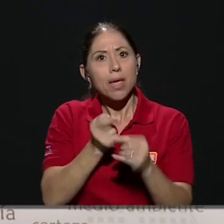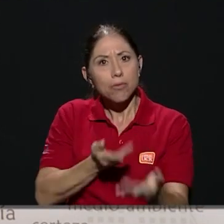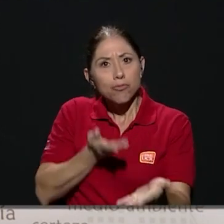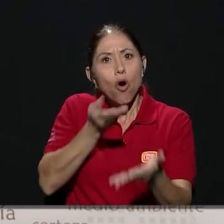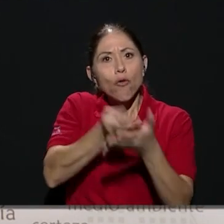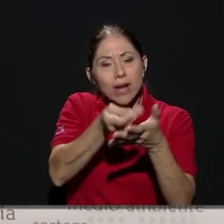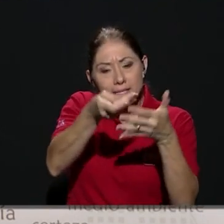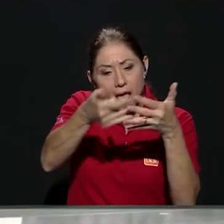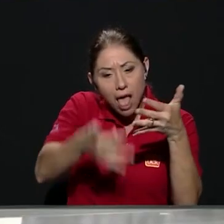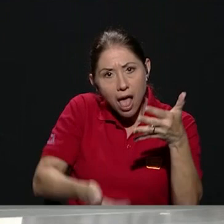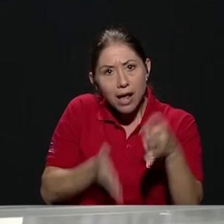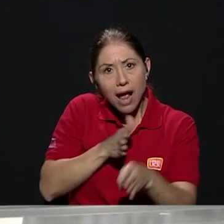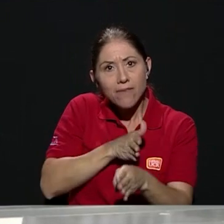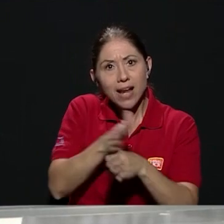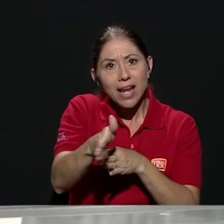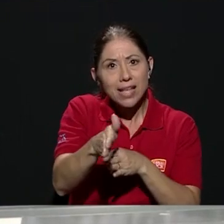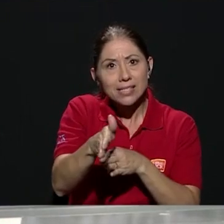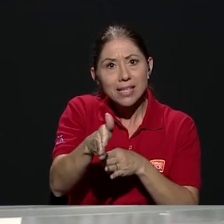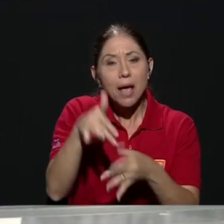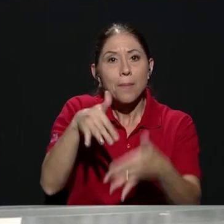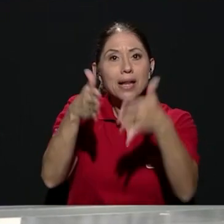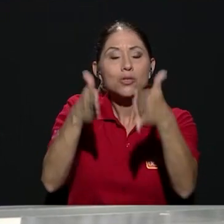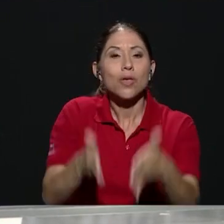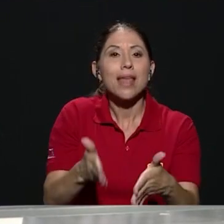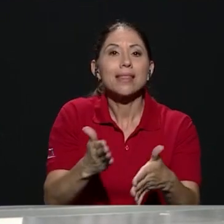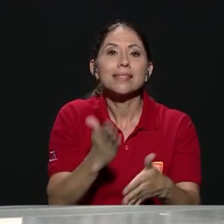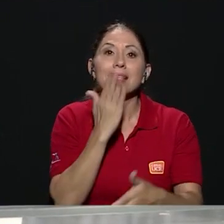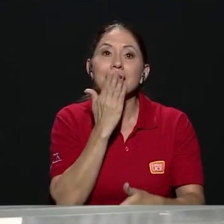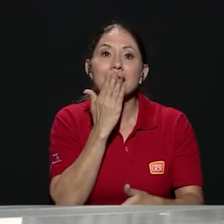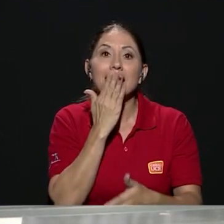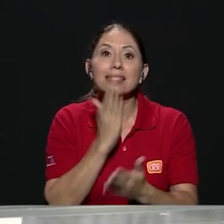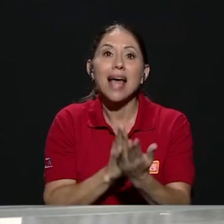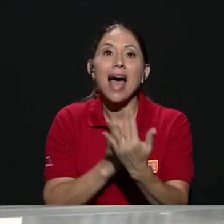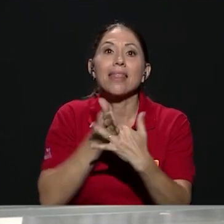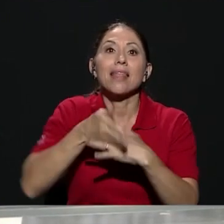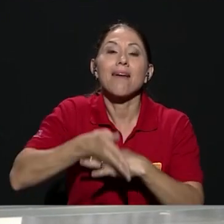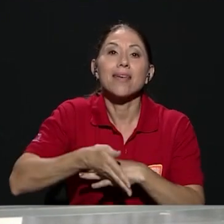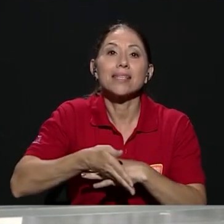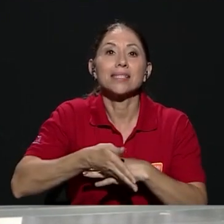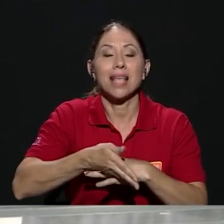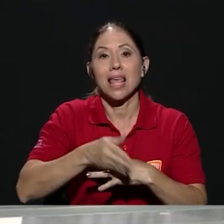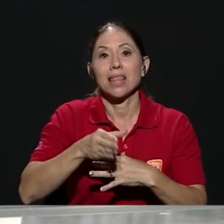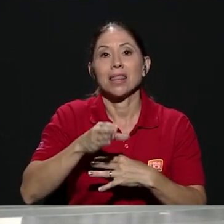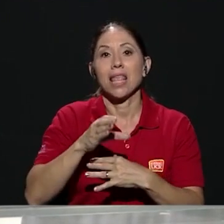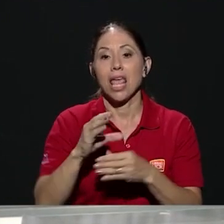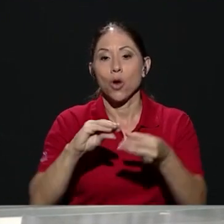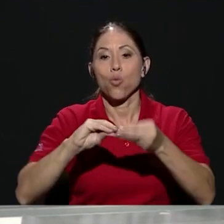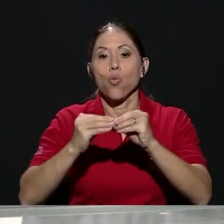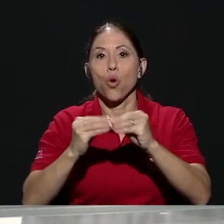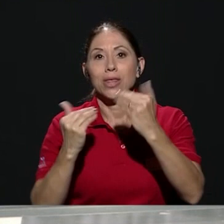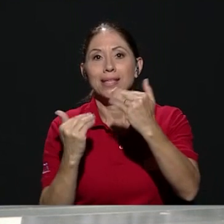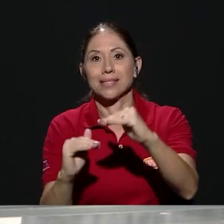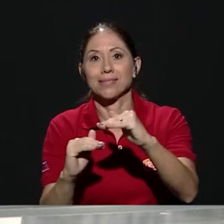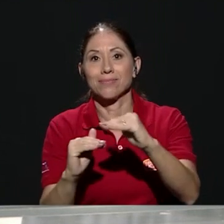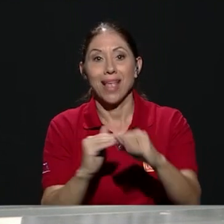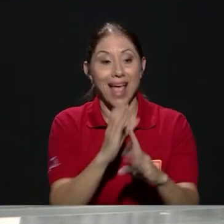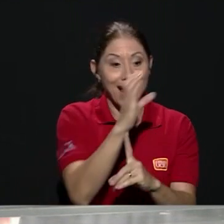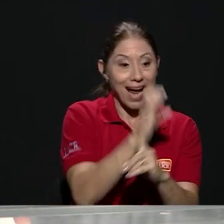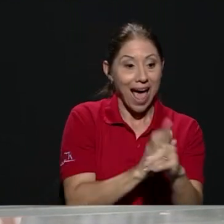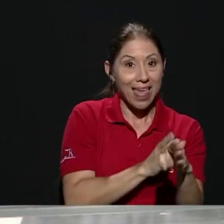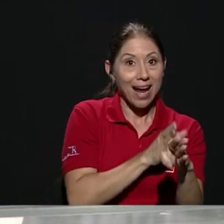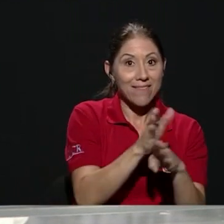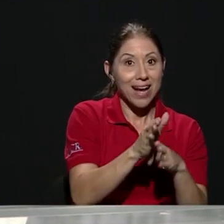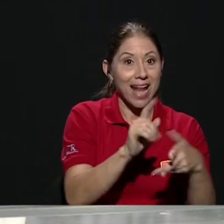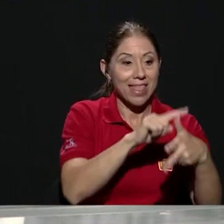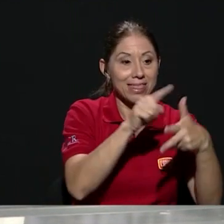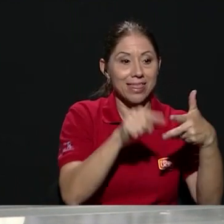estudiantes indígenas a través de cuotas. ¿Qué significa? Que cada carrera le va a otorgar 3 cupos para estudiantes indígenas, que